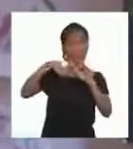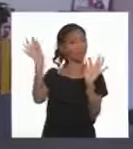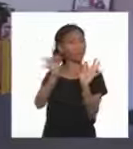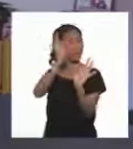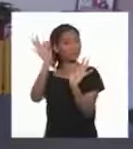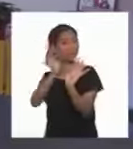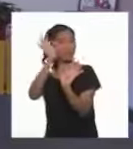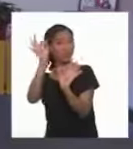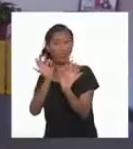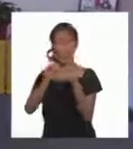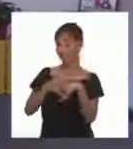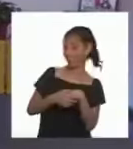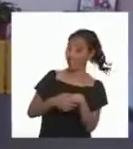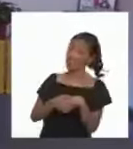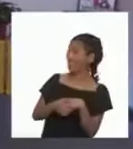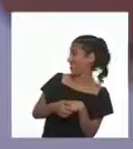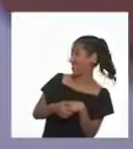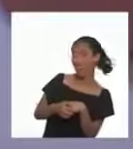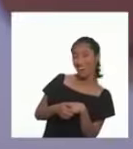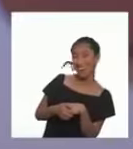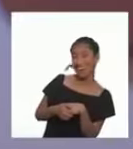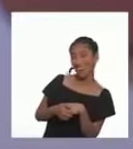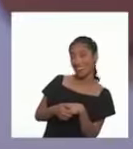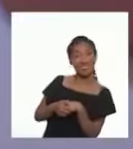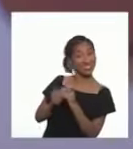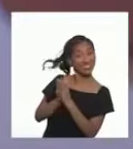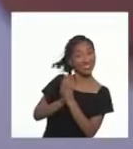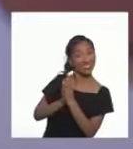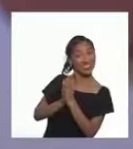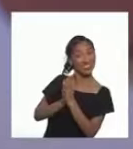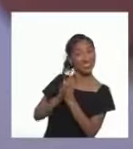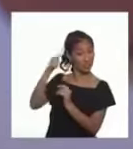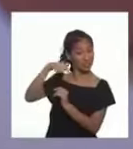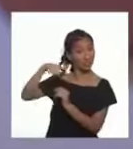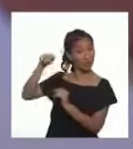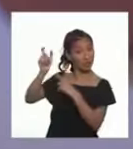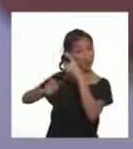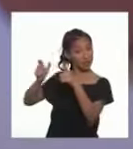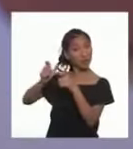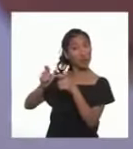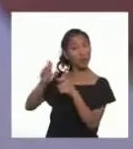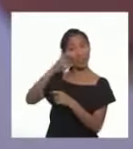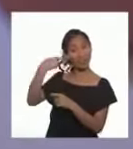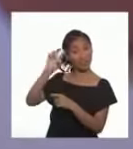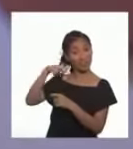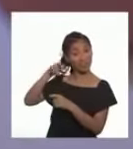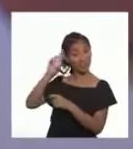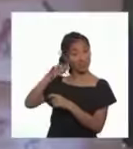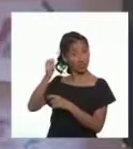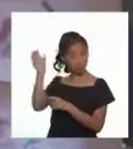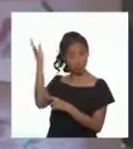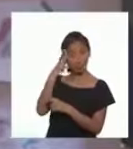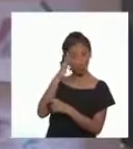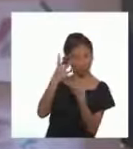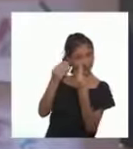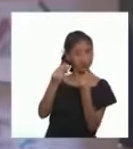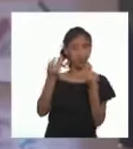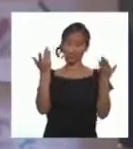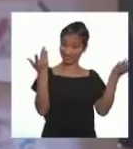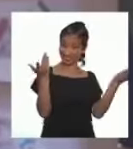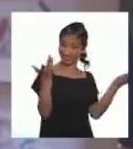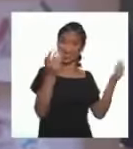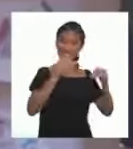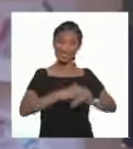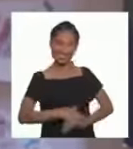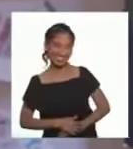tejer. ¡Ah! Los habitantes de Chinchero saben muchas cosas, ¿verdad, Alexa? Sí, claro que